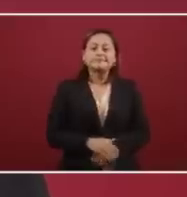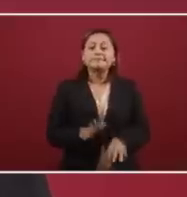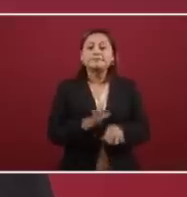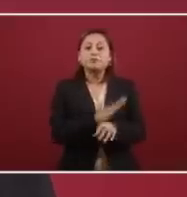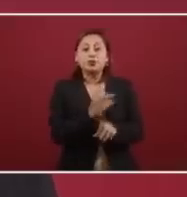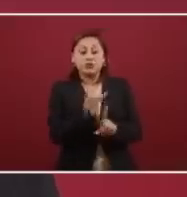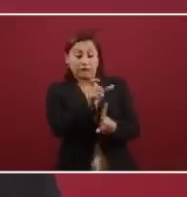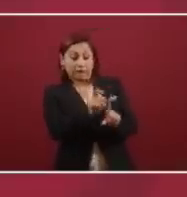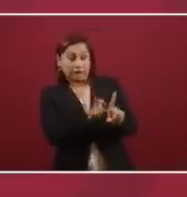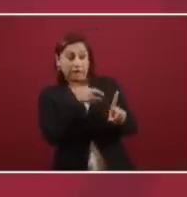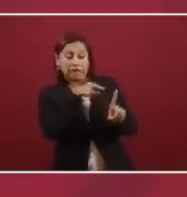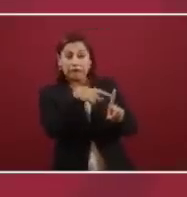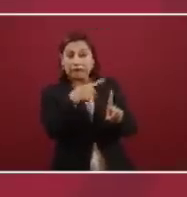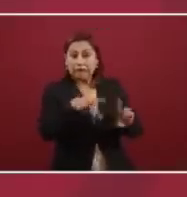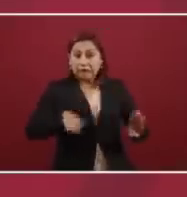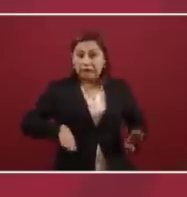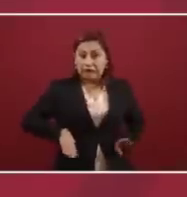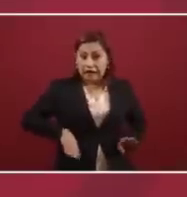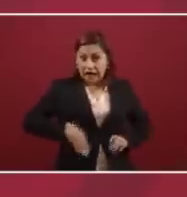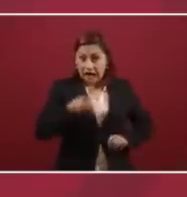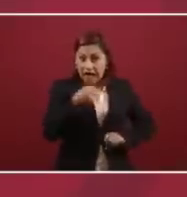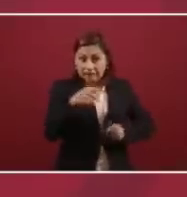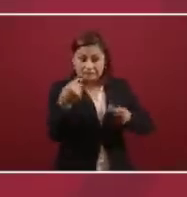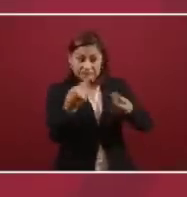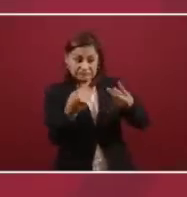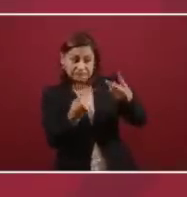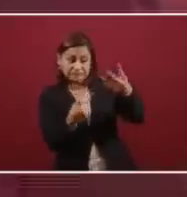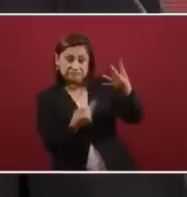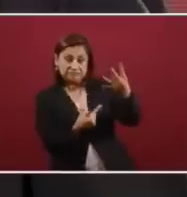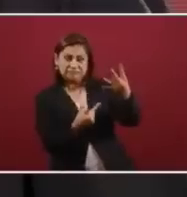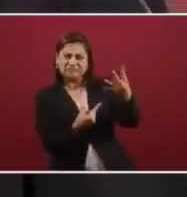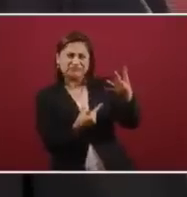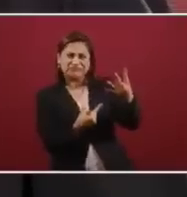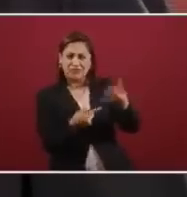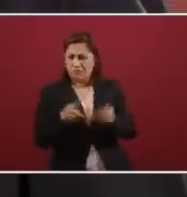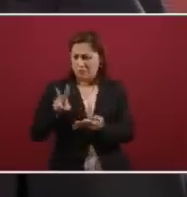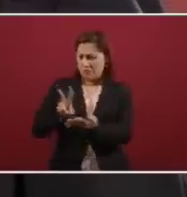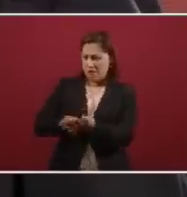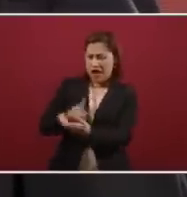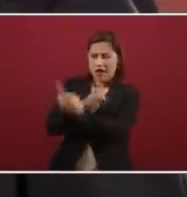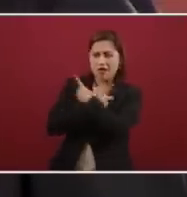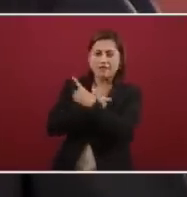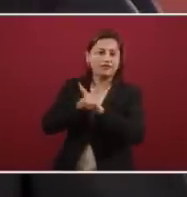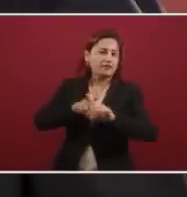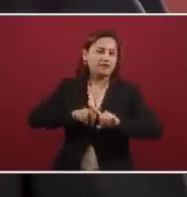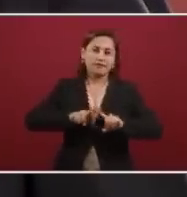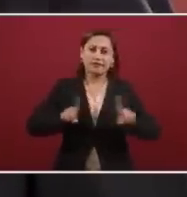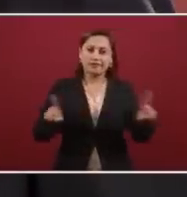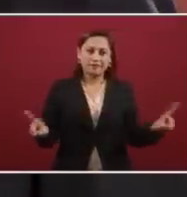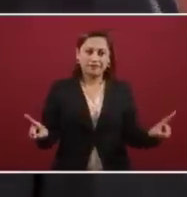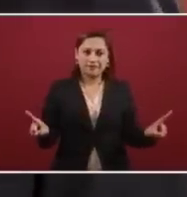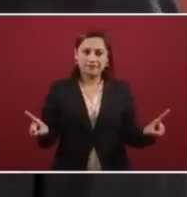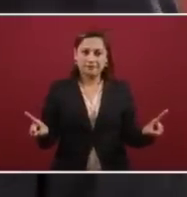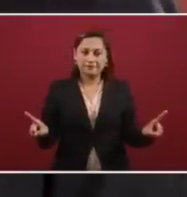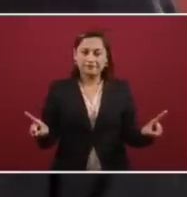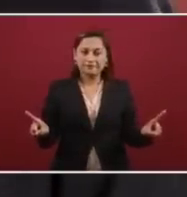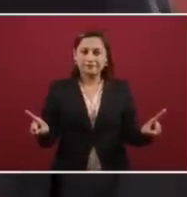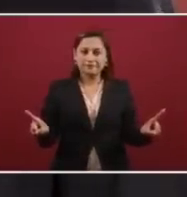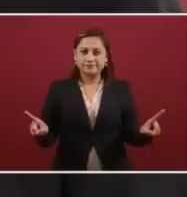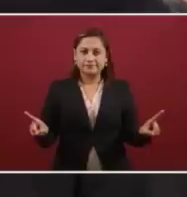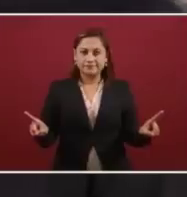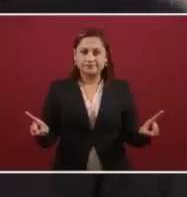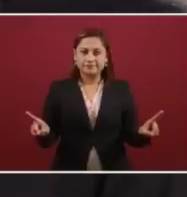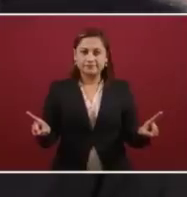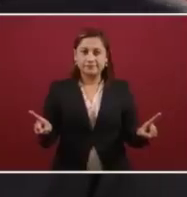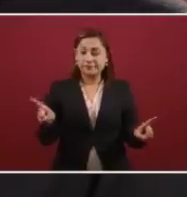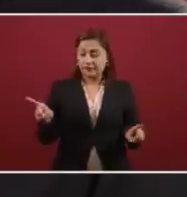tiene nada que ver con los valores solamente siendo buenos